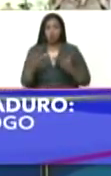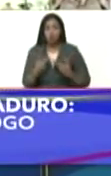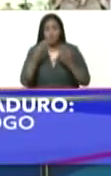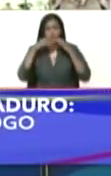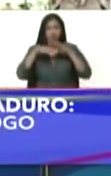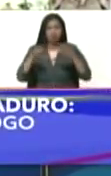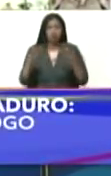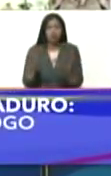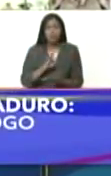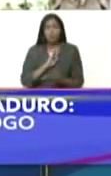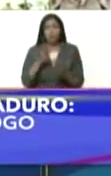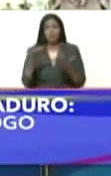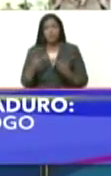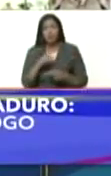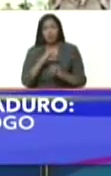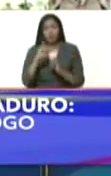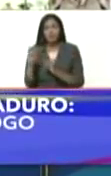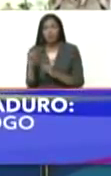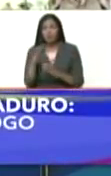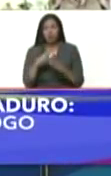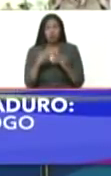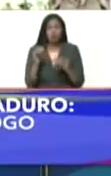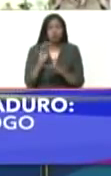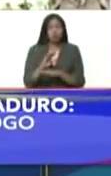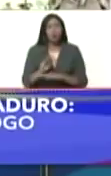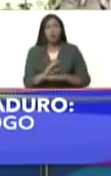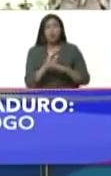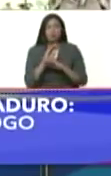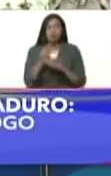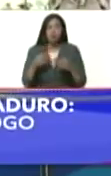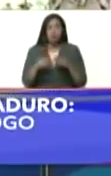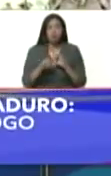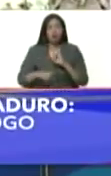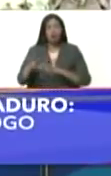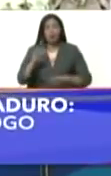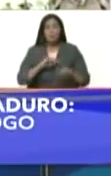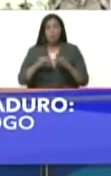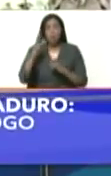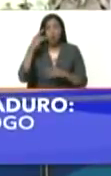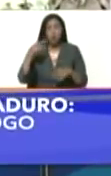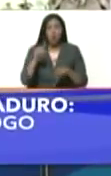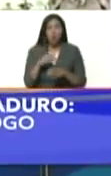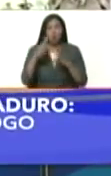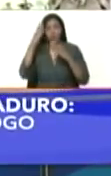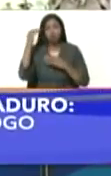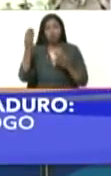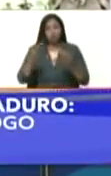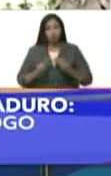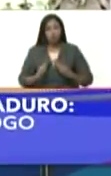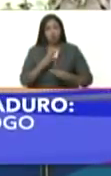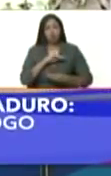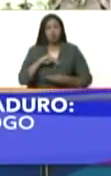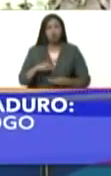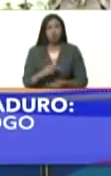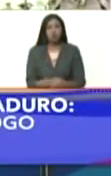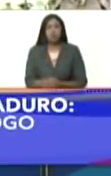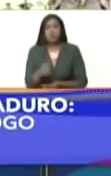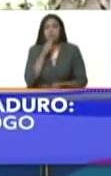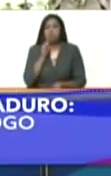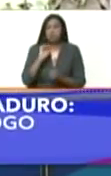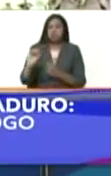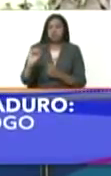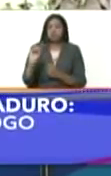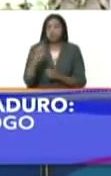bendiciones de ustedes. Toda esta protección divina, todo este amor. Dios con nosotros, ¿quién en